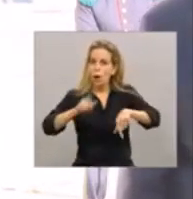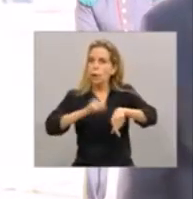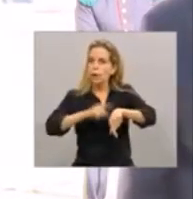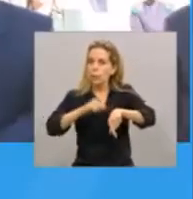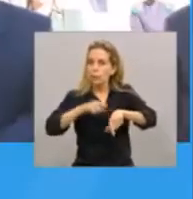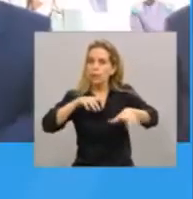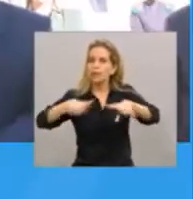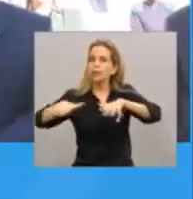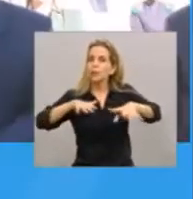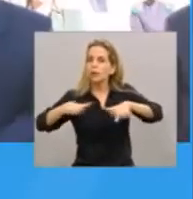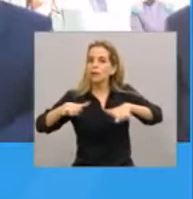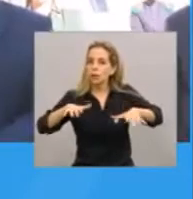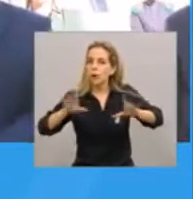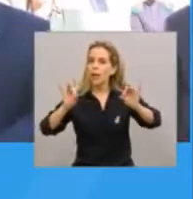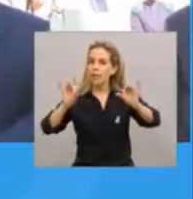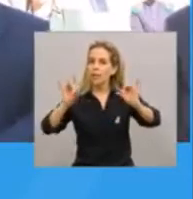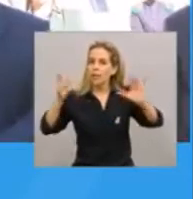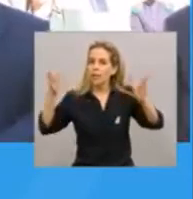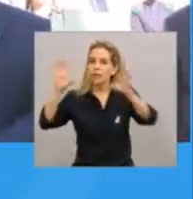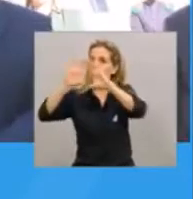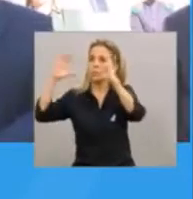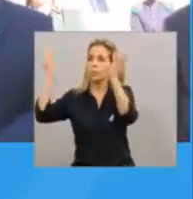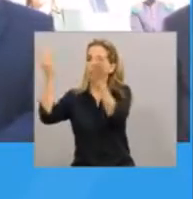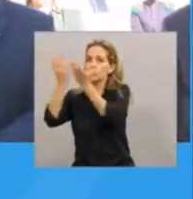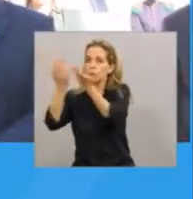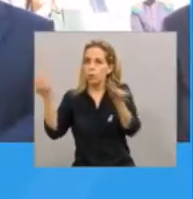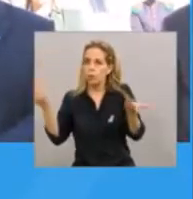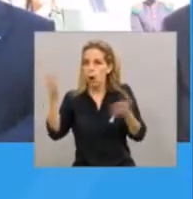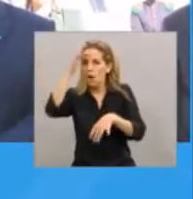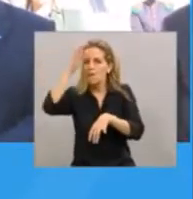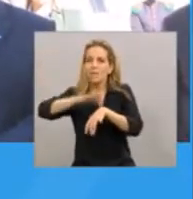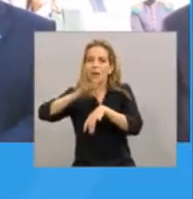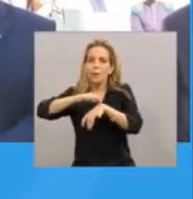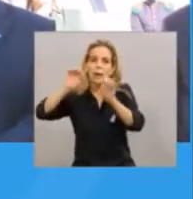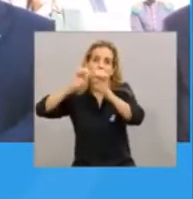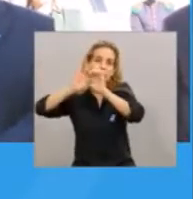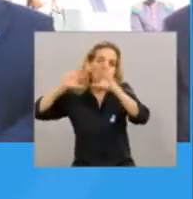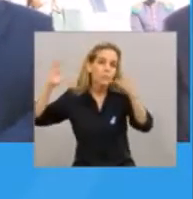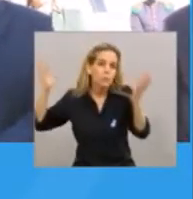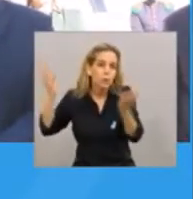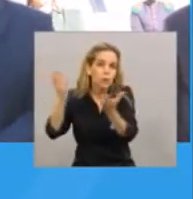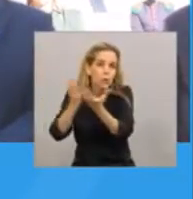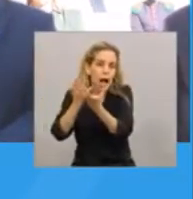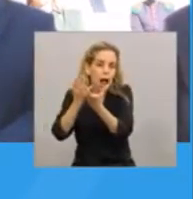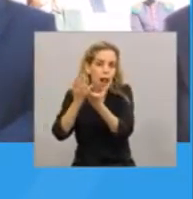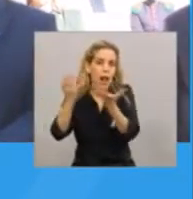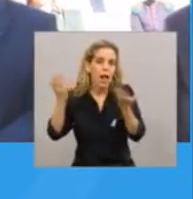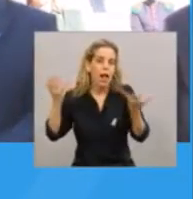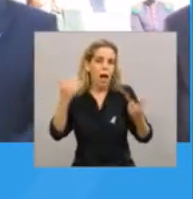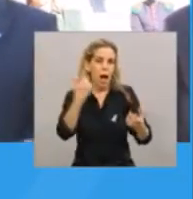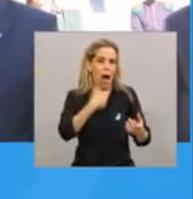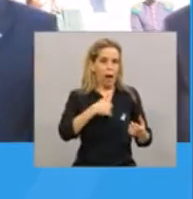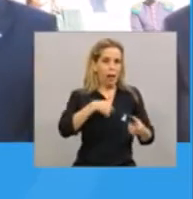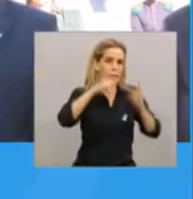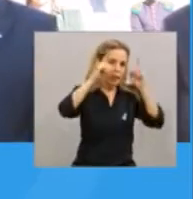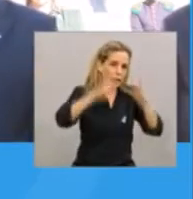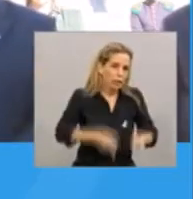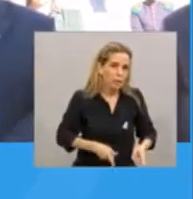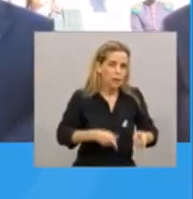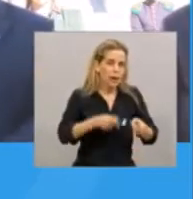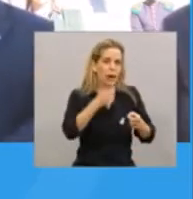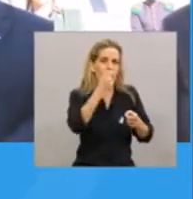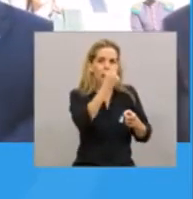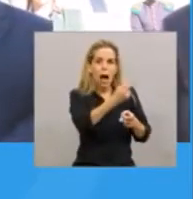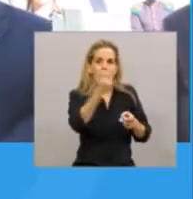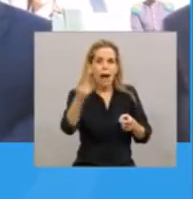tan difícil que está viviendo el mundo una pandemia qué afecta al mundo afecta a la argentina y obviamente a cada